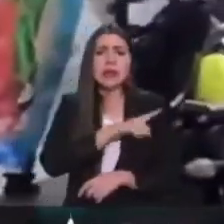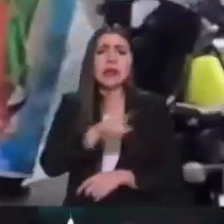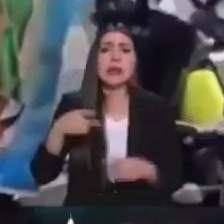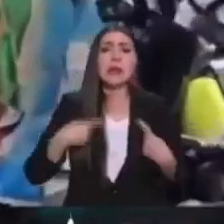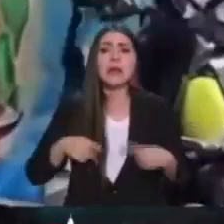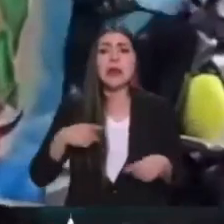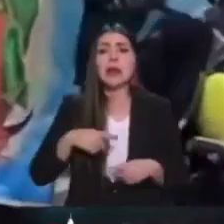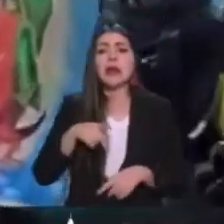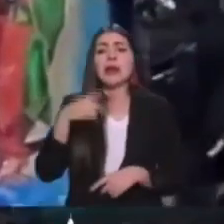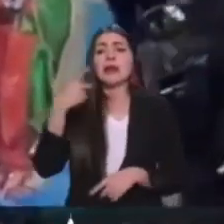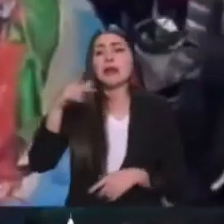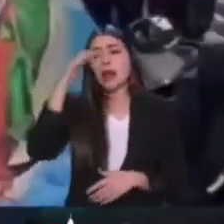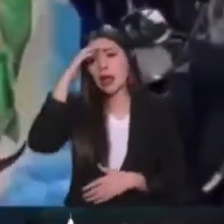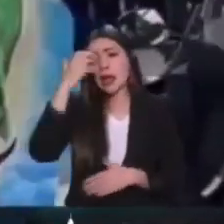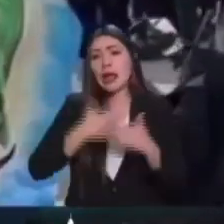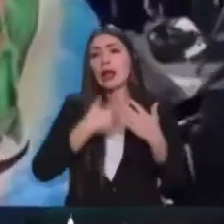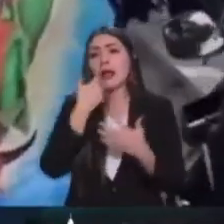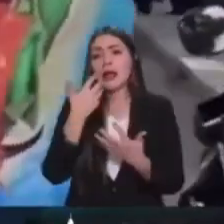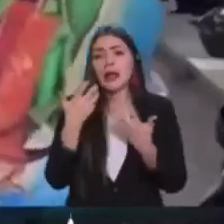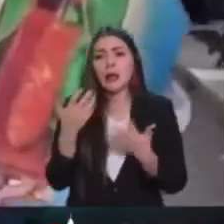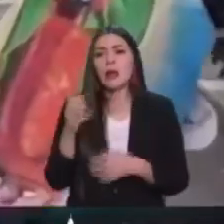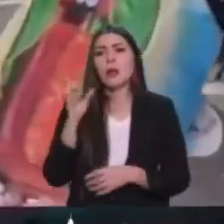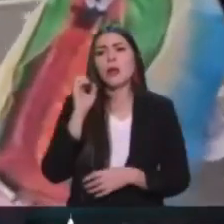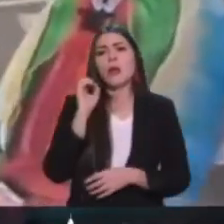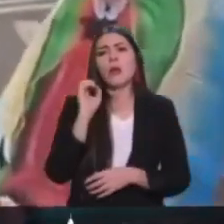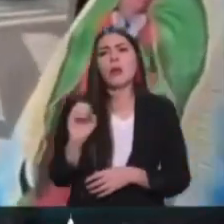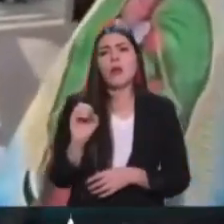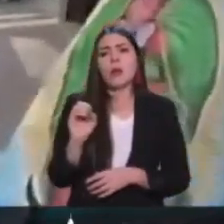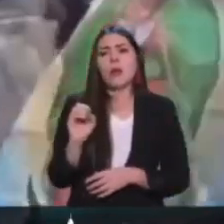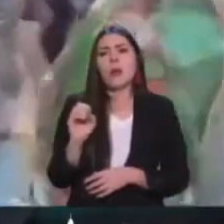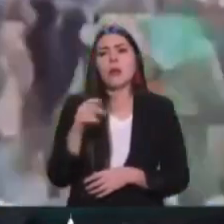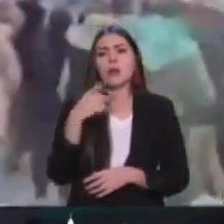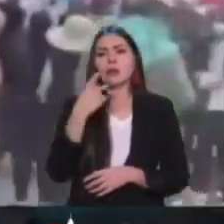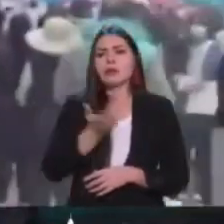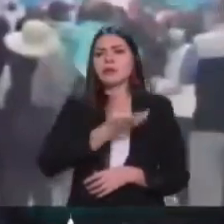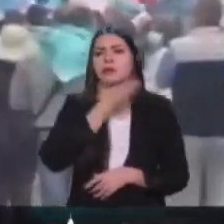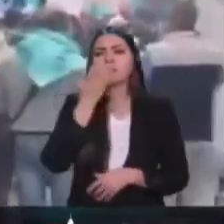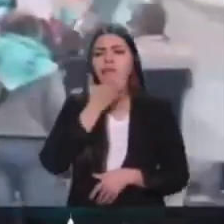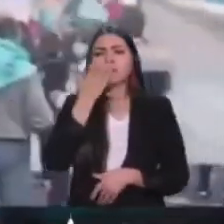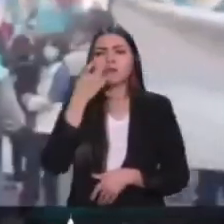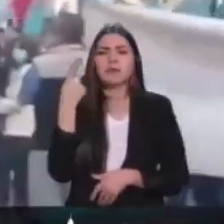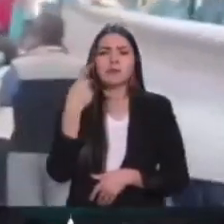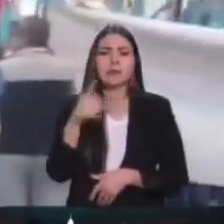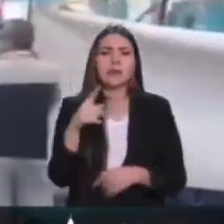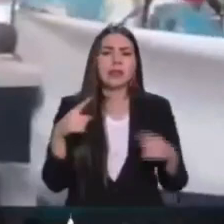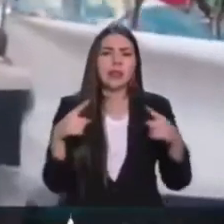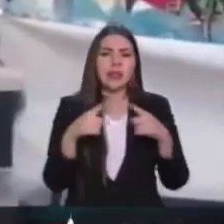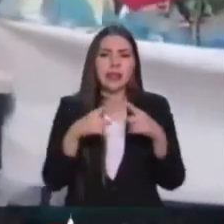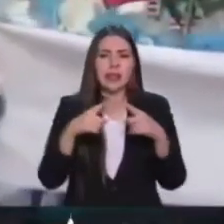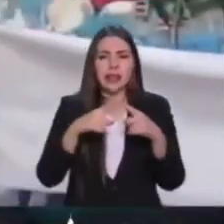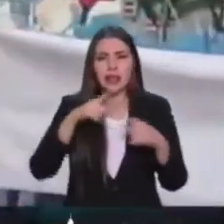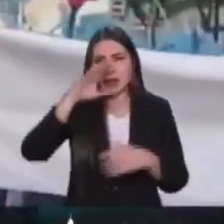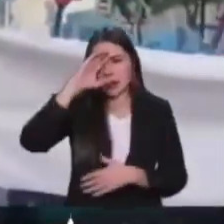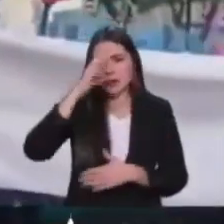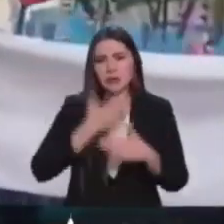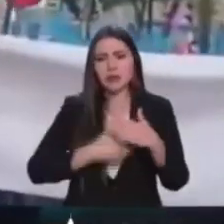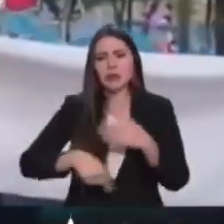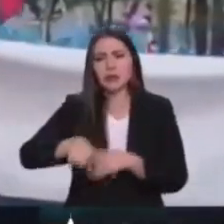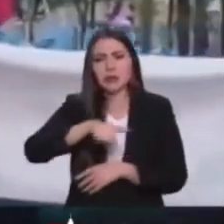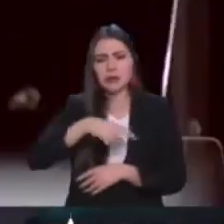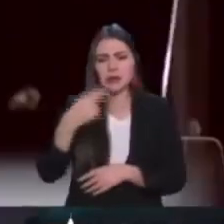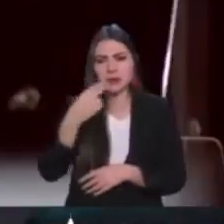o básicamente las estructuras de la jerarquía católica, porque tenemos que